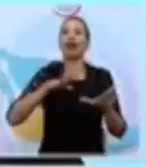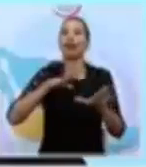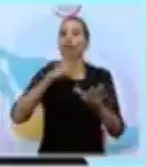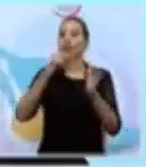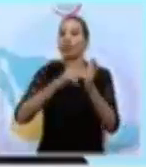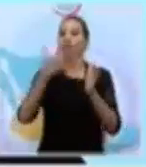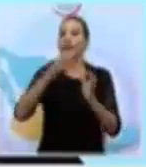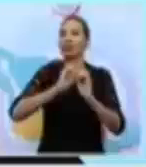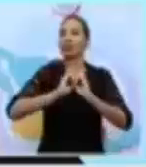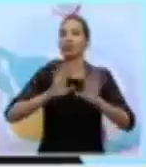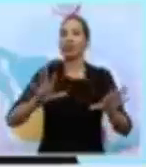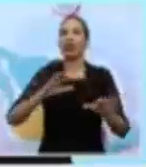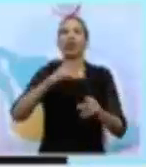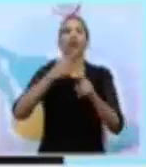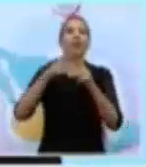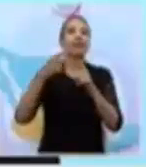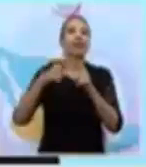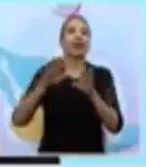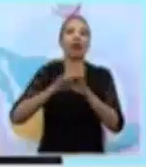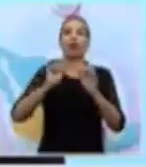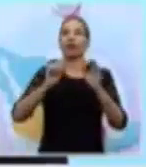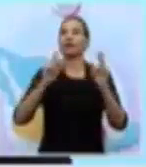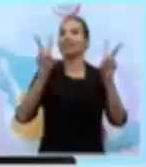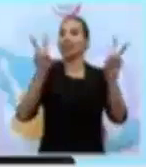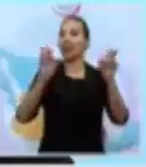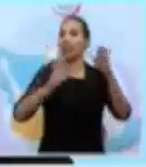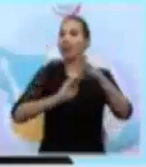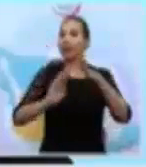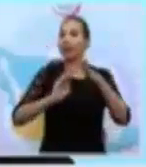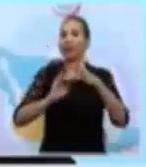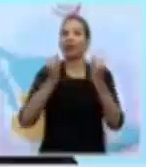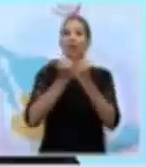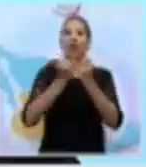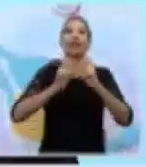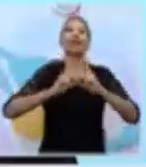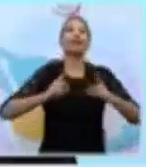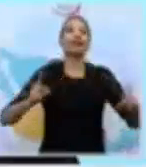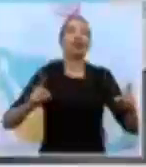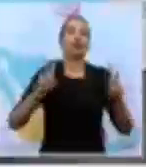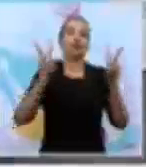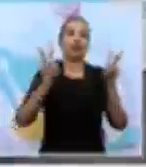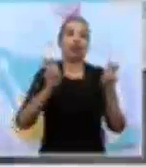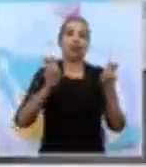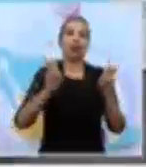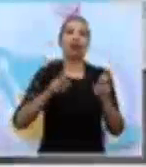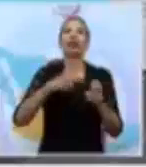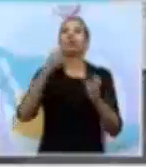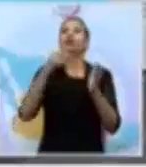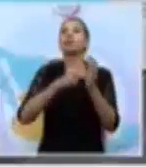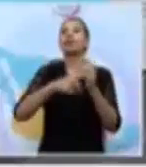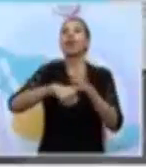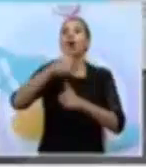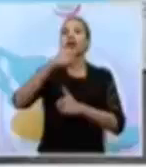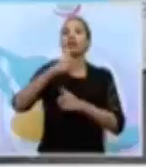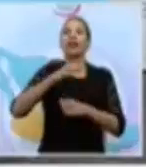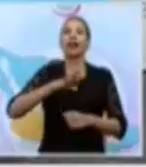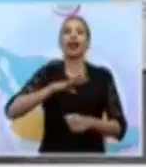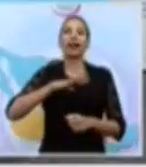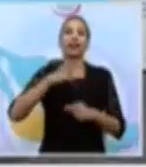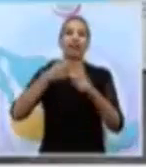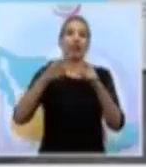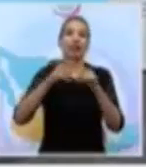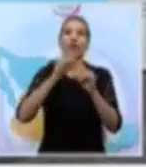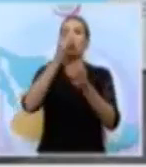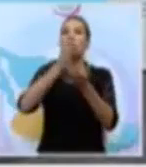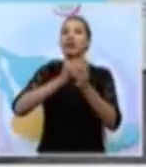2010, uno sobre migración y desarrollo, y en 2011 el último